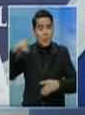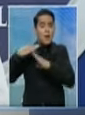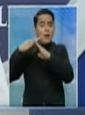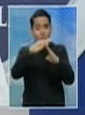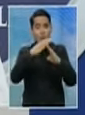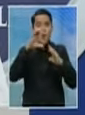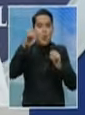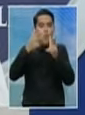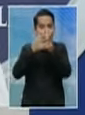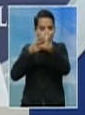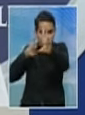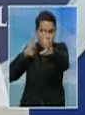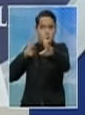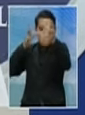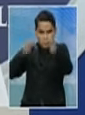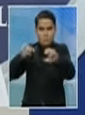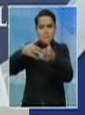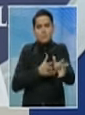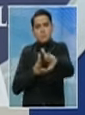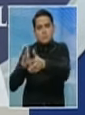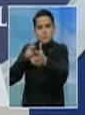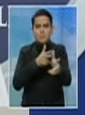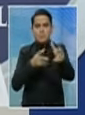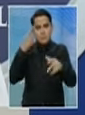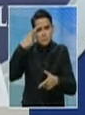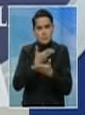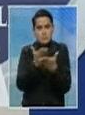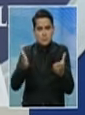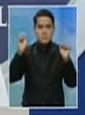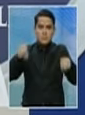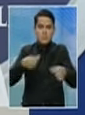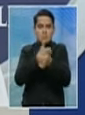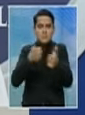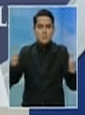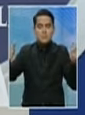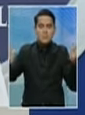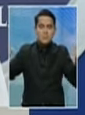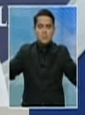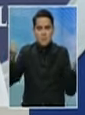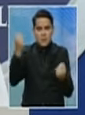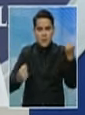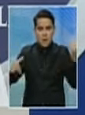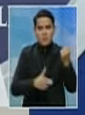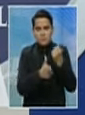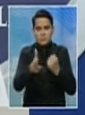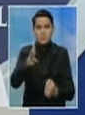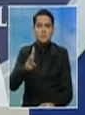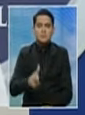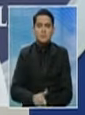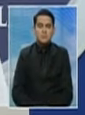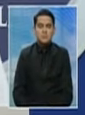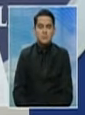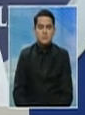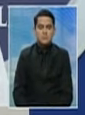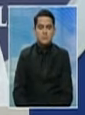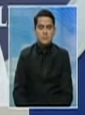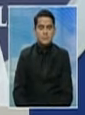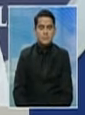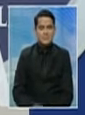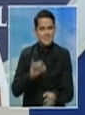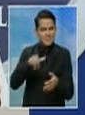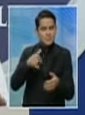del tráfico o la restricción en ellas del acceso de determinados vehículos por los mismos motivos. En los mismos